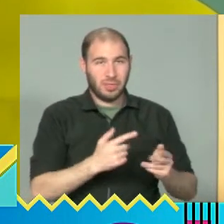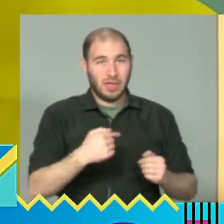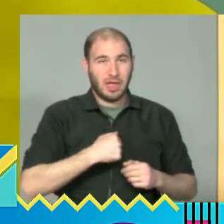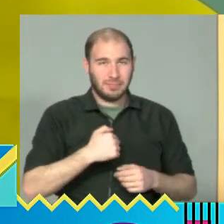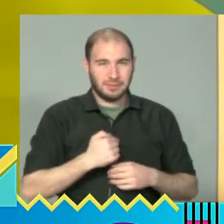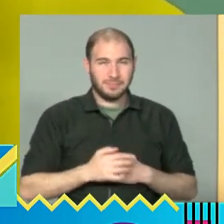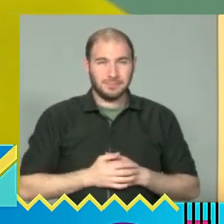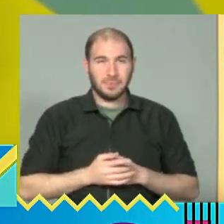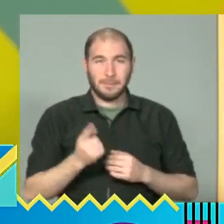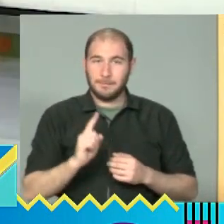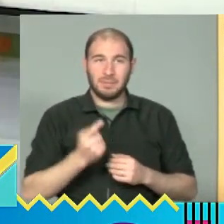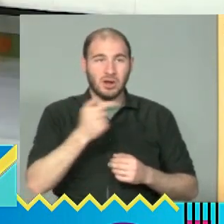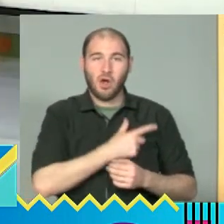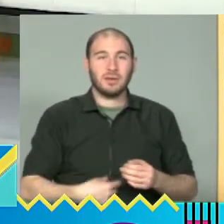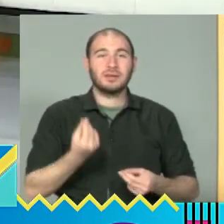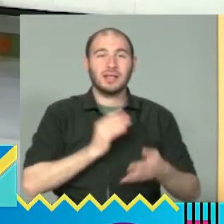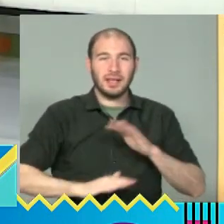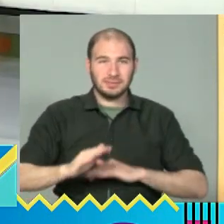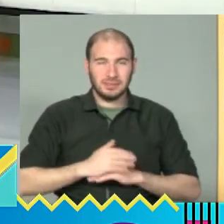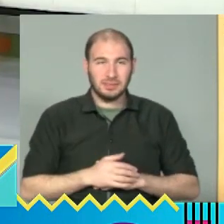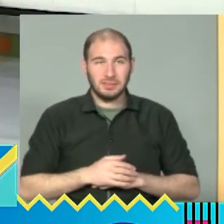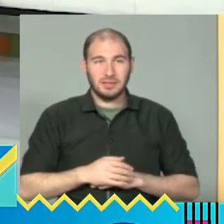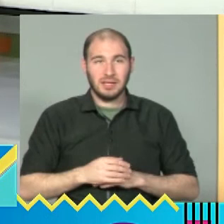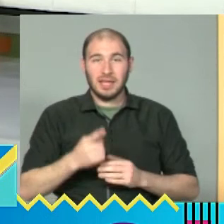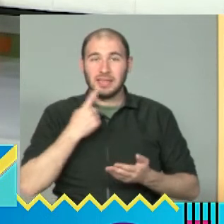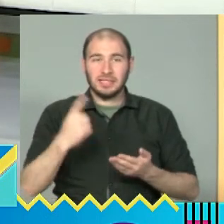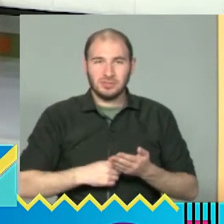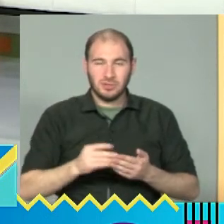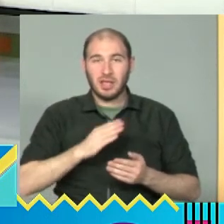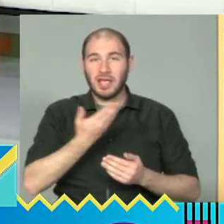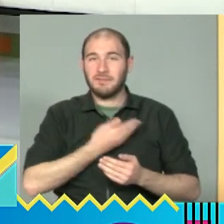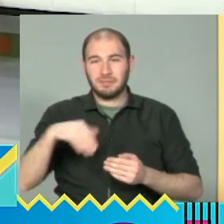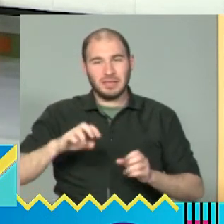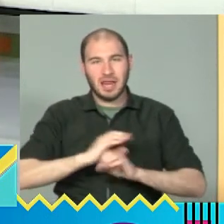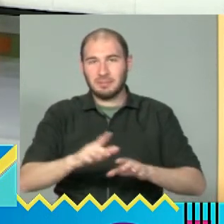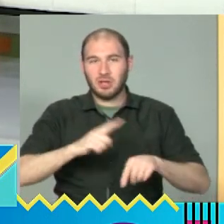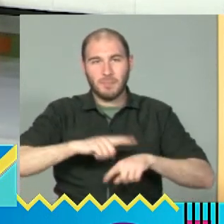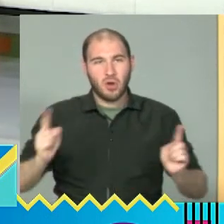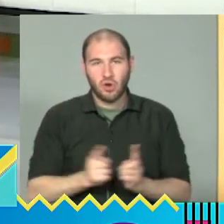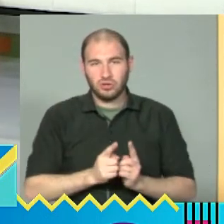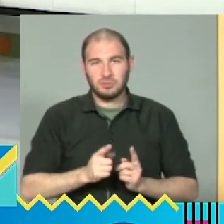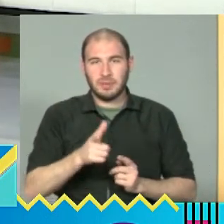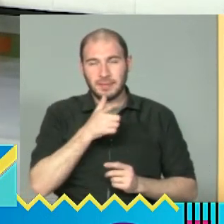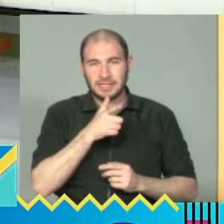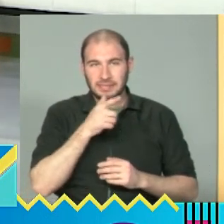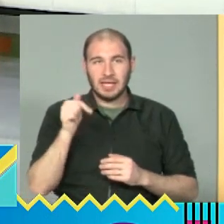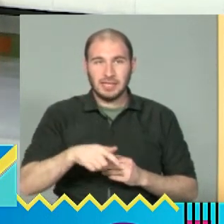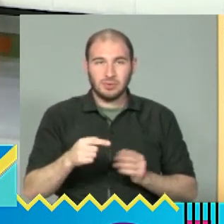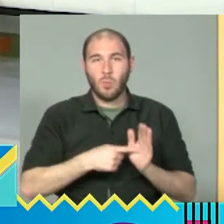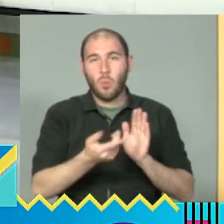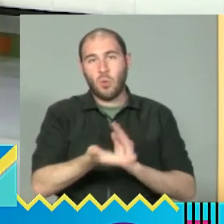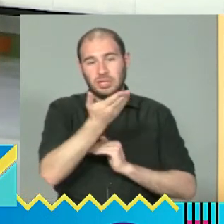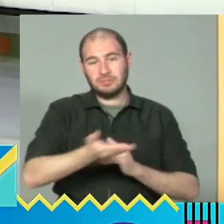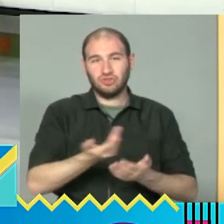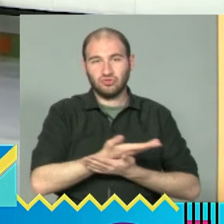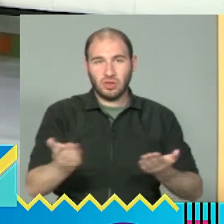mí lo primero que tiene que hacer el gobierno es retrotraer la decisión de ir al FMI en el cortísimo plazo. Yo creo que eso es una señal a la